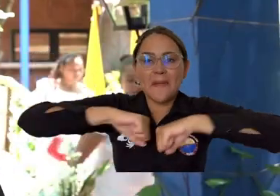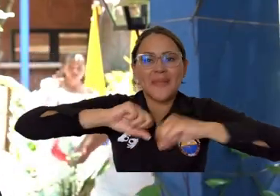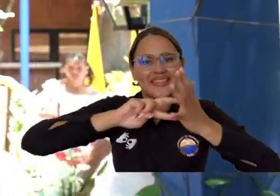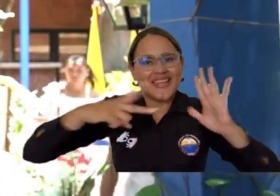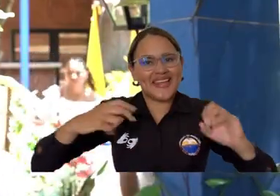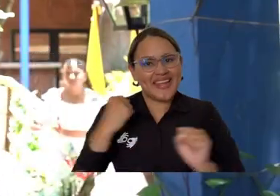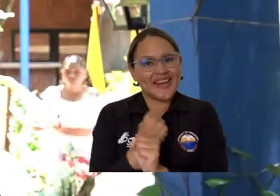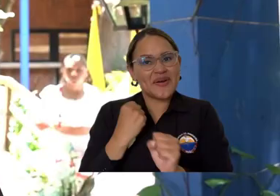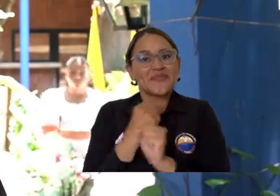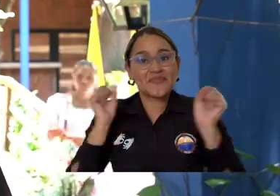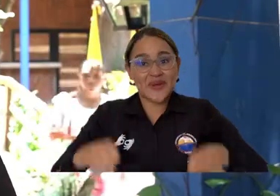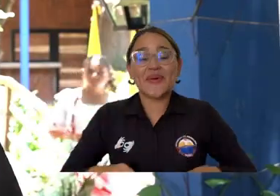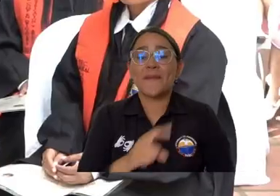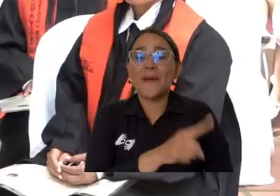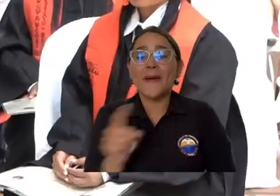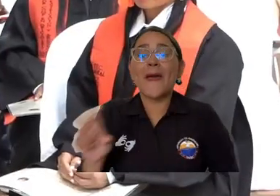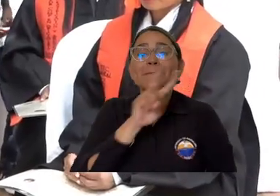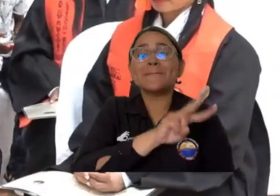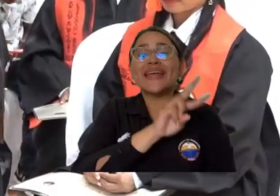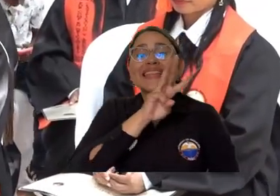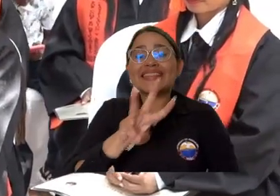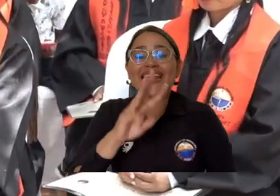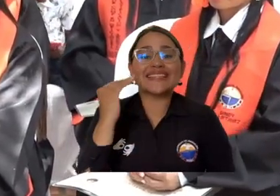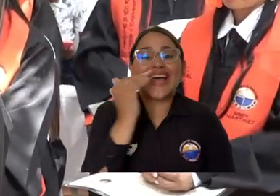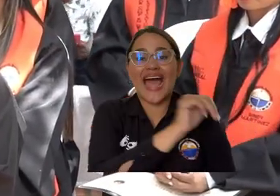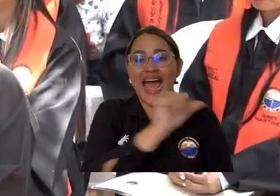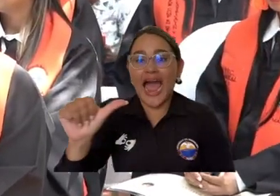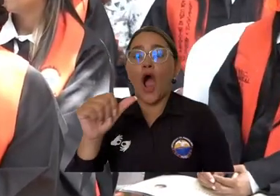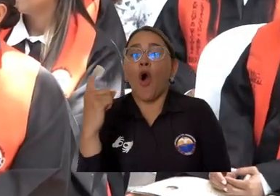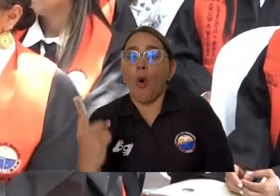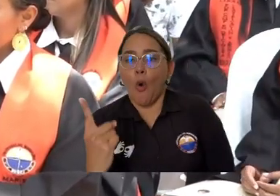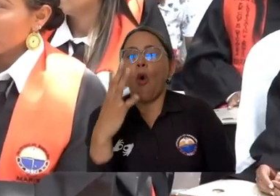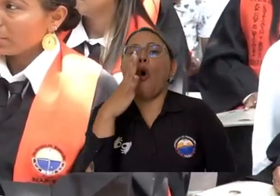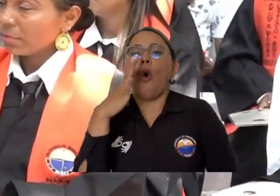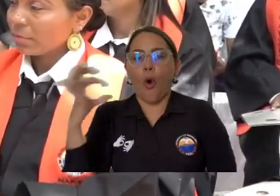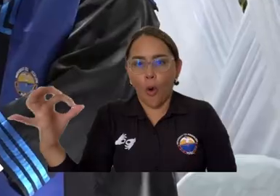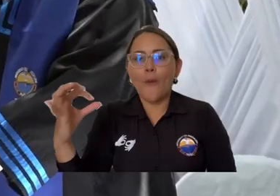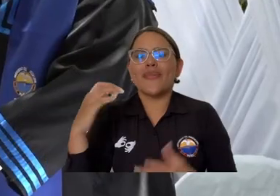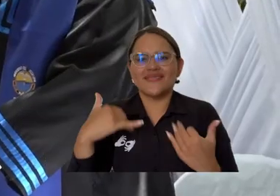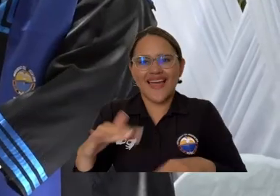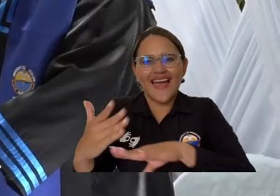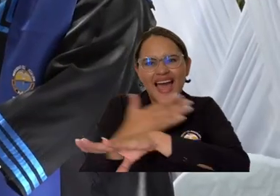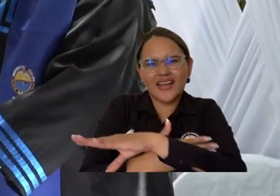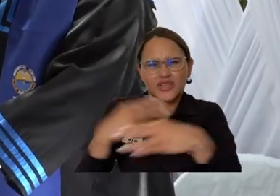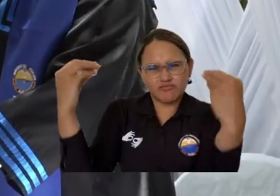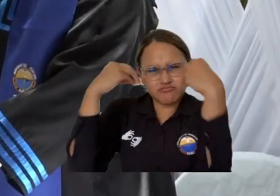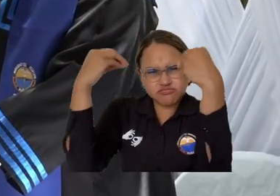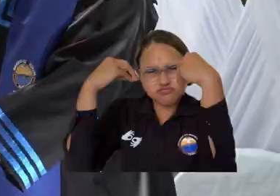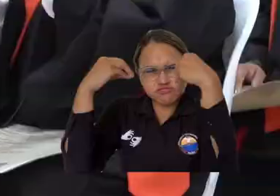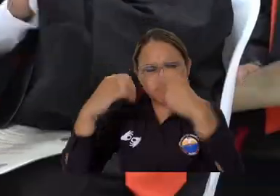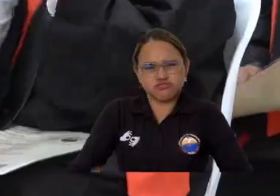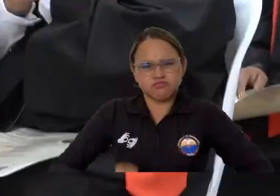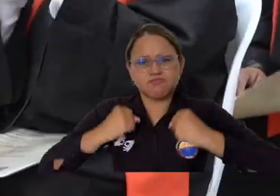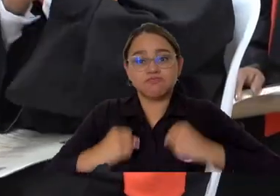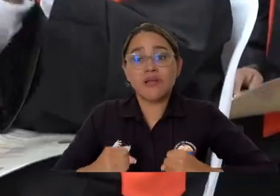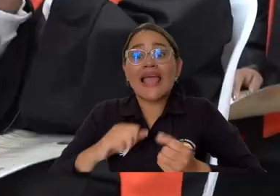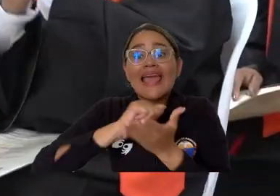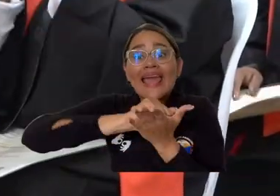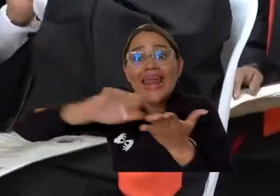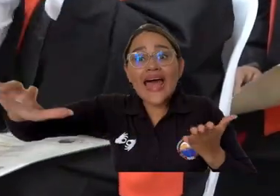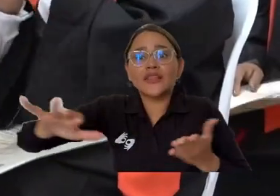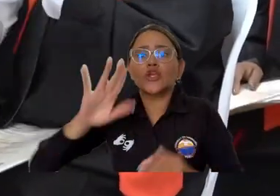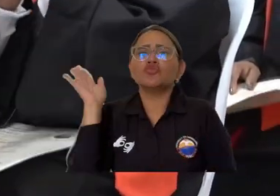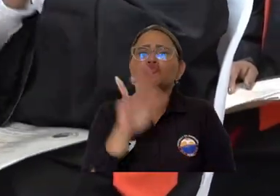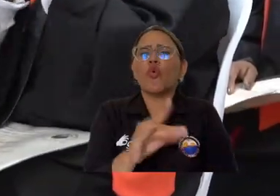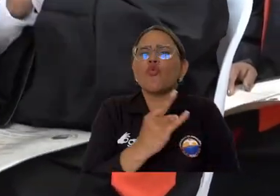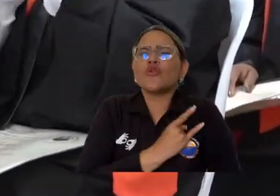desempeñarme como la técnico laboral que soy. 23 mujeres y un hombre de escasos recursos económicos lograron capacitarse de manera gratuita en